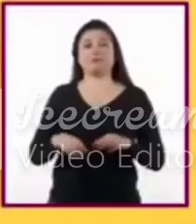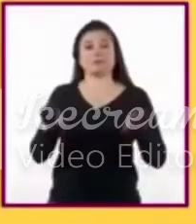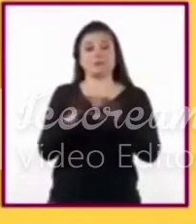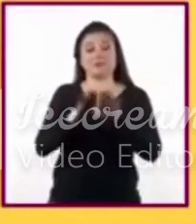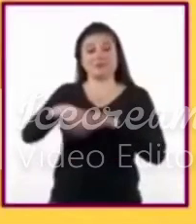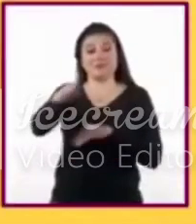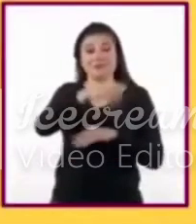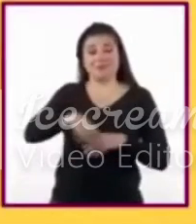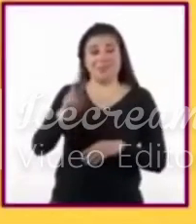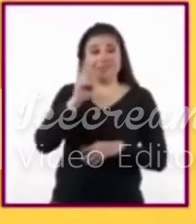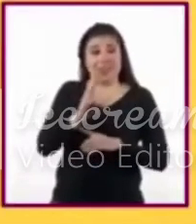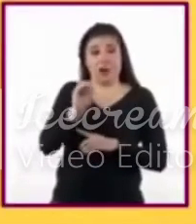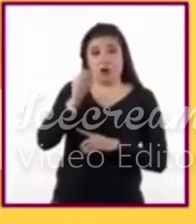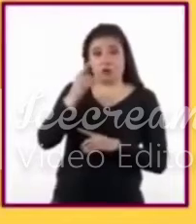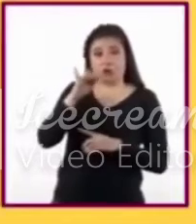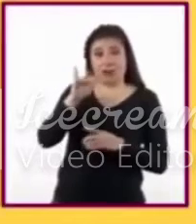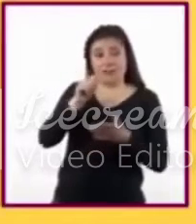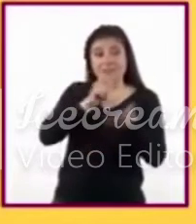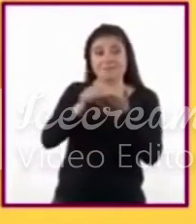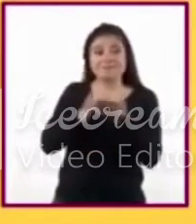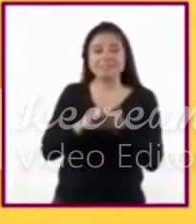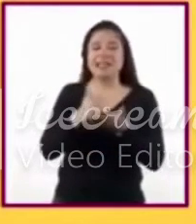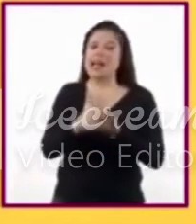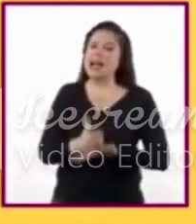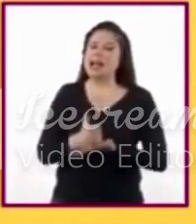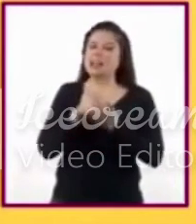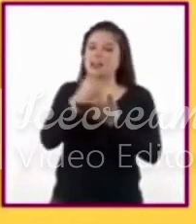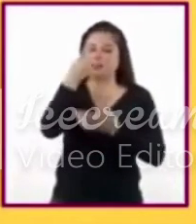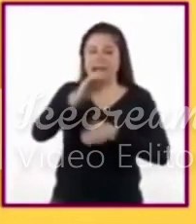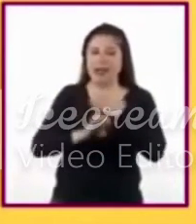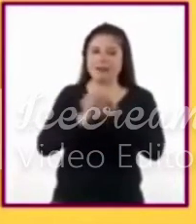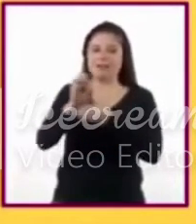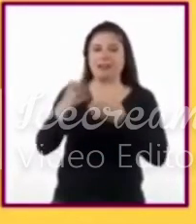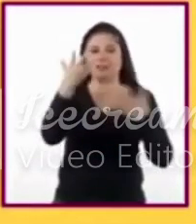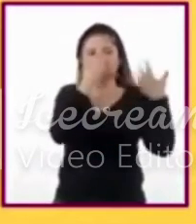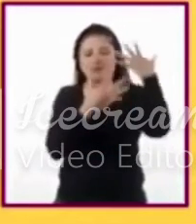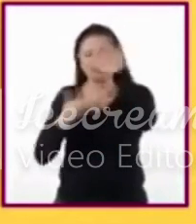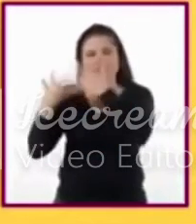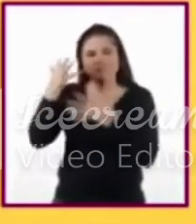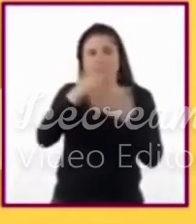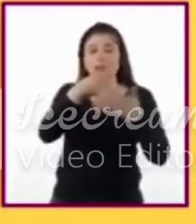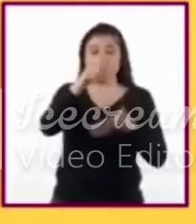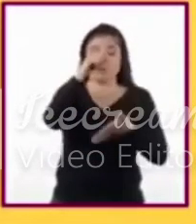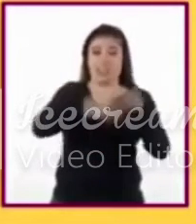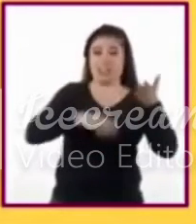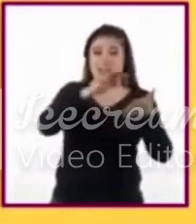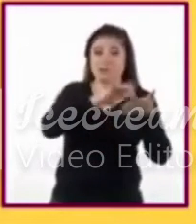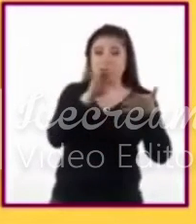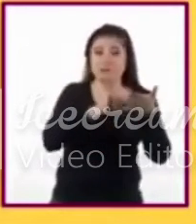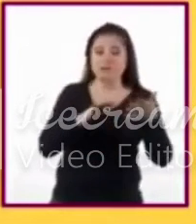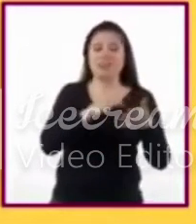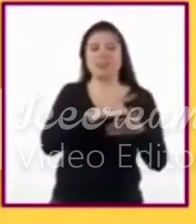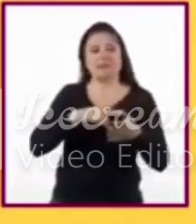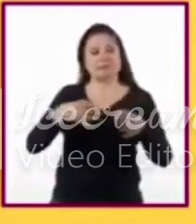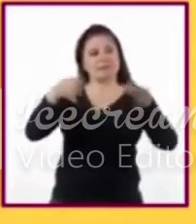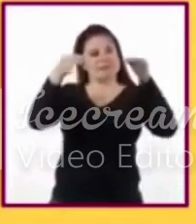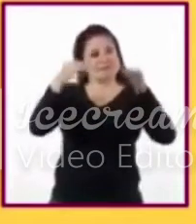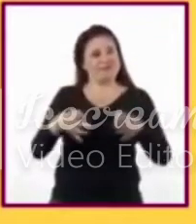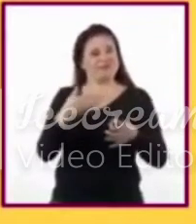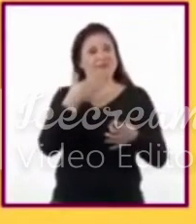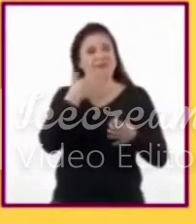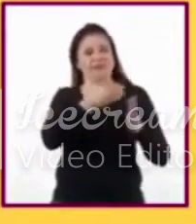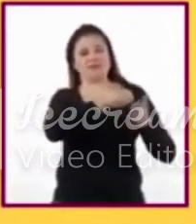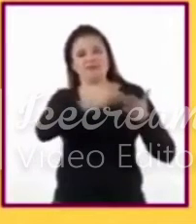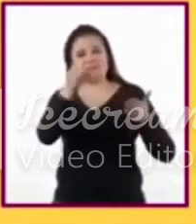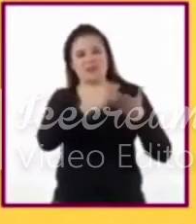Como pudieron ver, la ortografía es una ayuda para evitar confusiones y para que sus textos tengan los efectos deseados